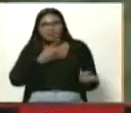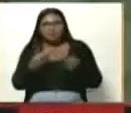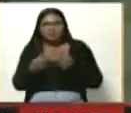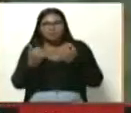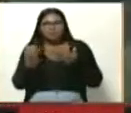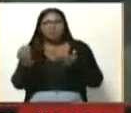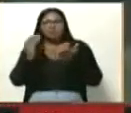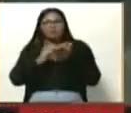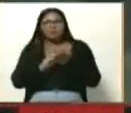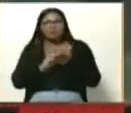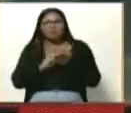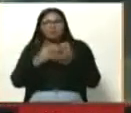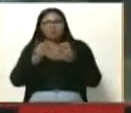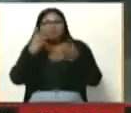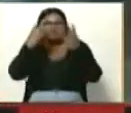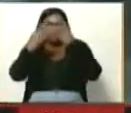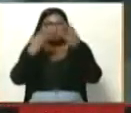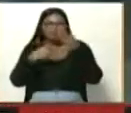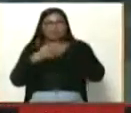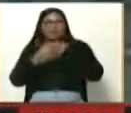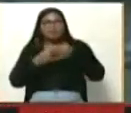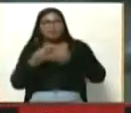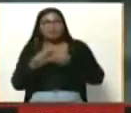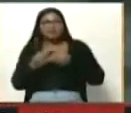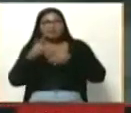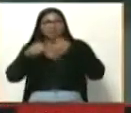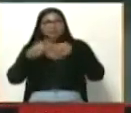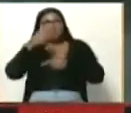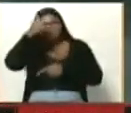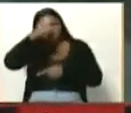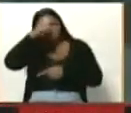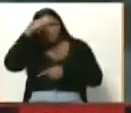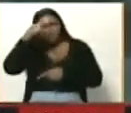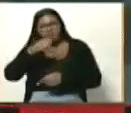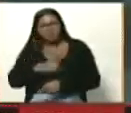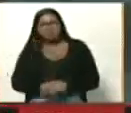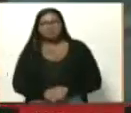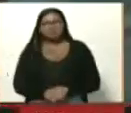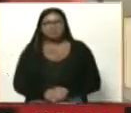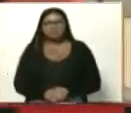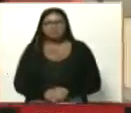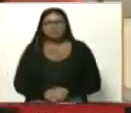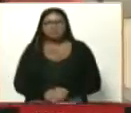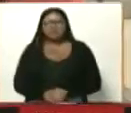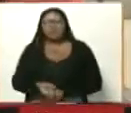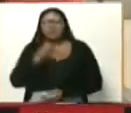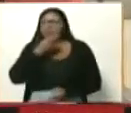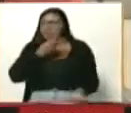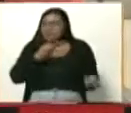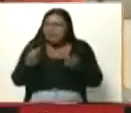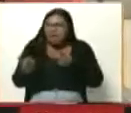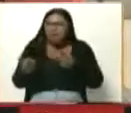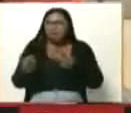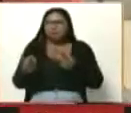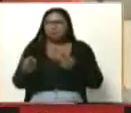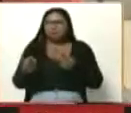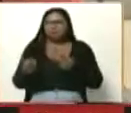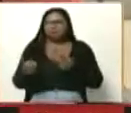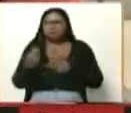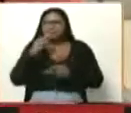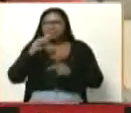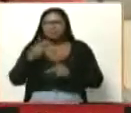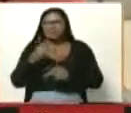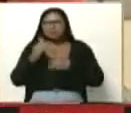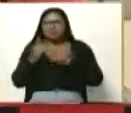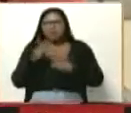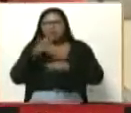nuevamente a esa feria que se va a estar desarrollando hasta este próximo domingo, al pueblo venezolano. Así es. Bueno, te invitamos, como decías tú al principio, si aún